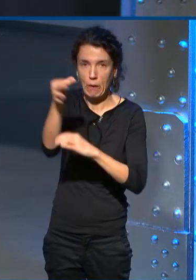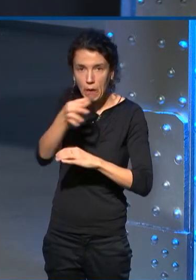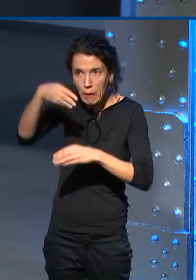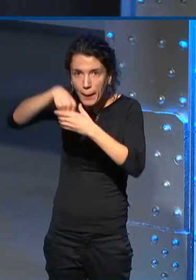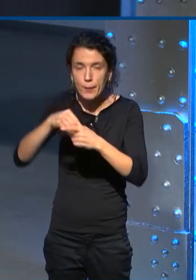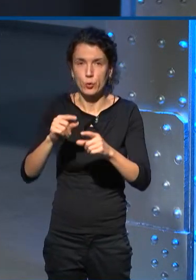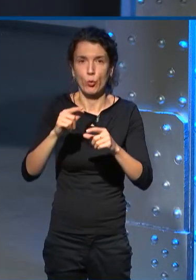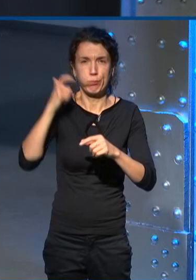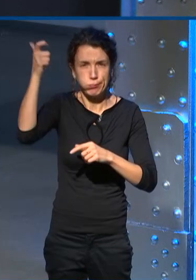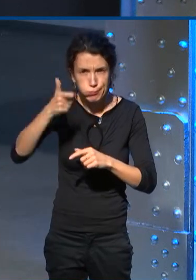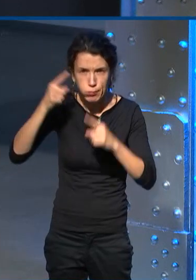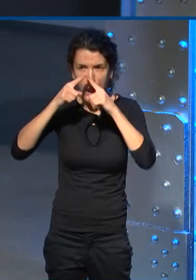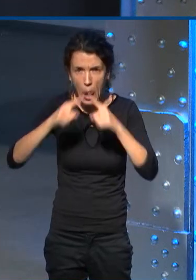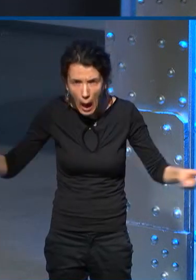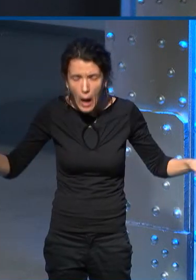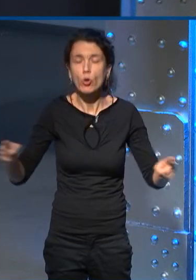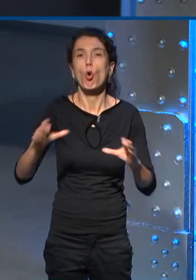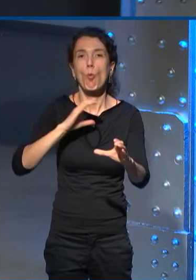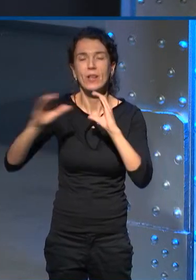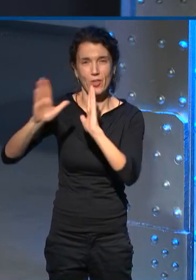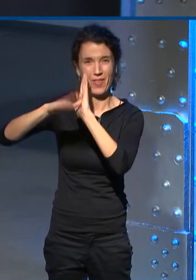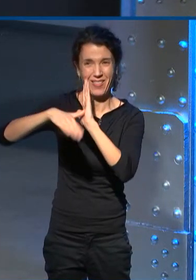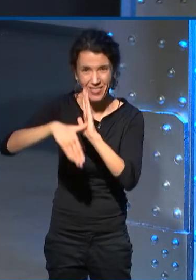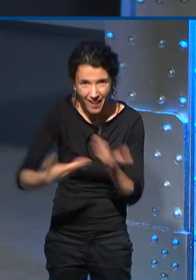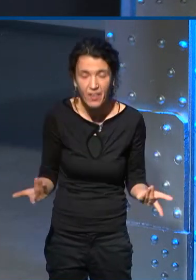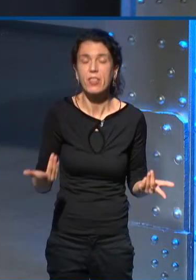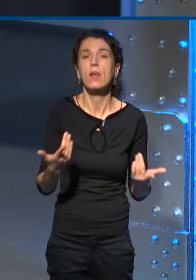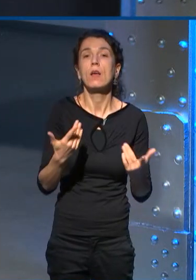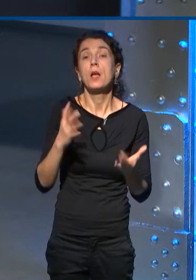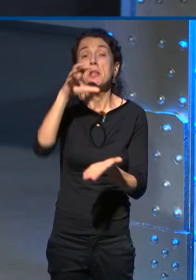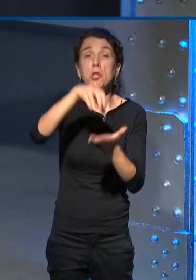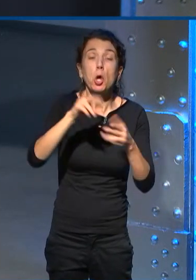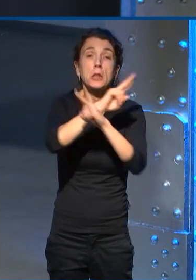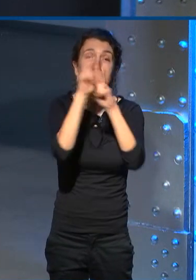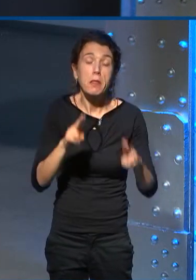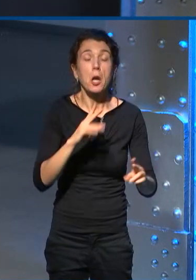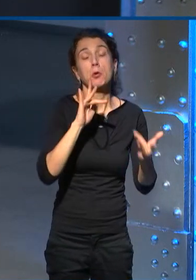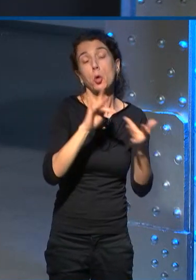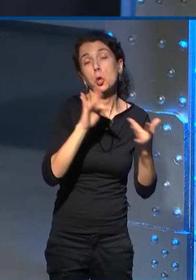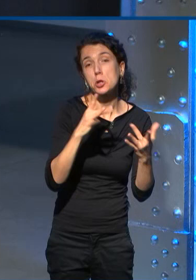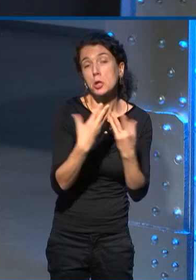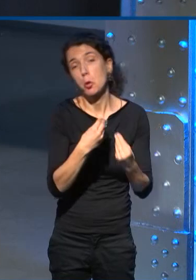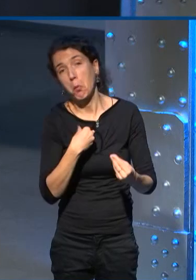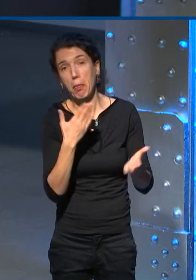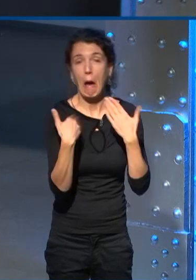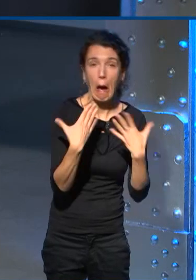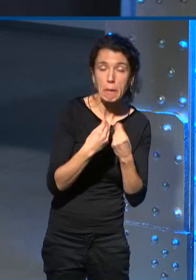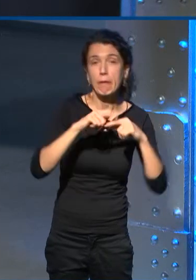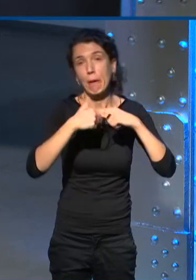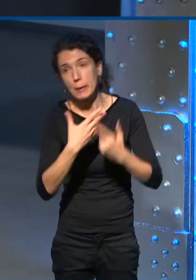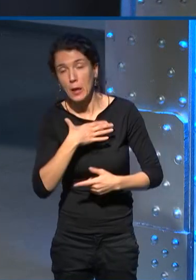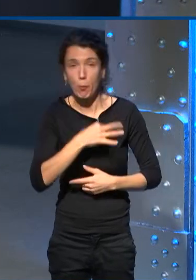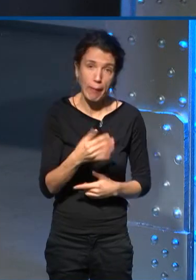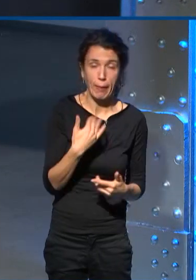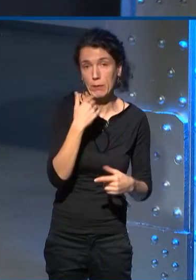prolongados, con comunicaciones en diferido. En la Estación Internacional uno puede hablar con su familia todo el rato. A veces hablar con